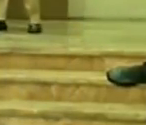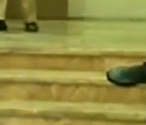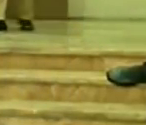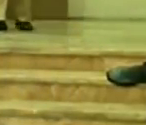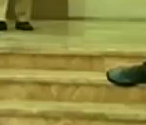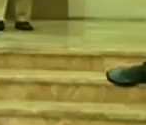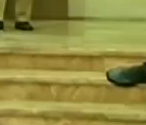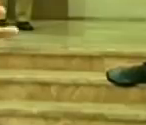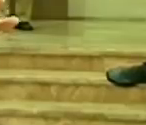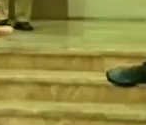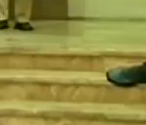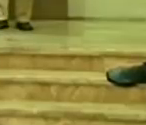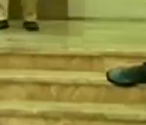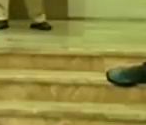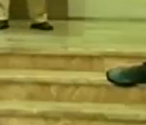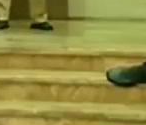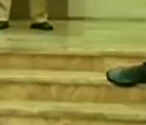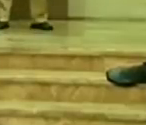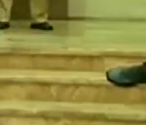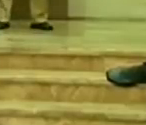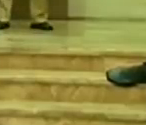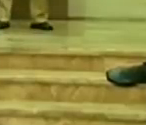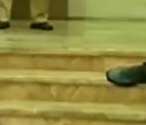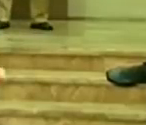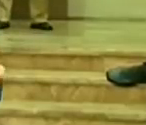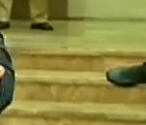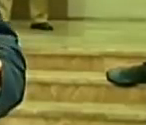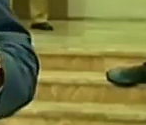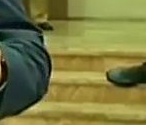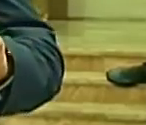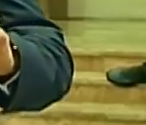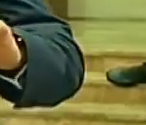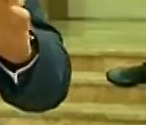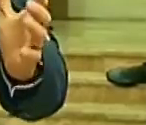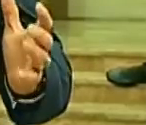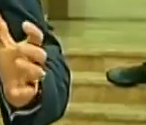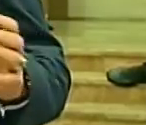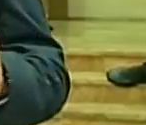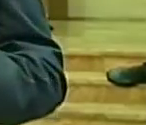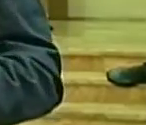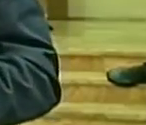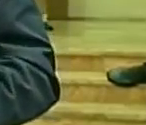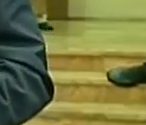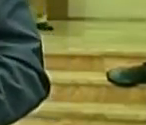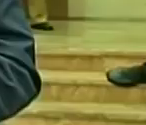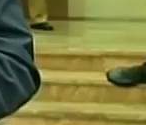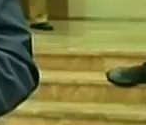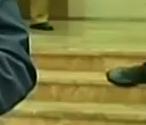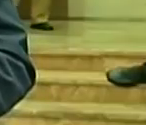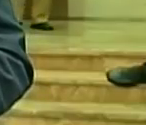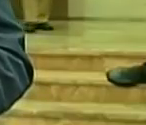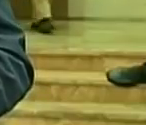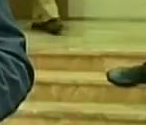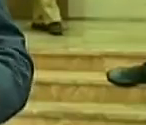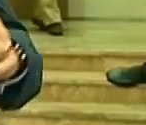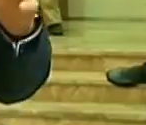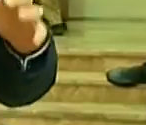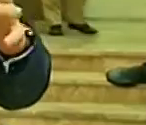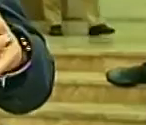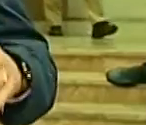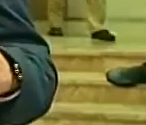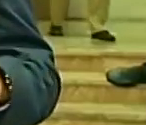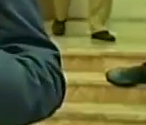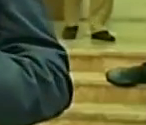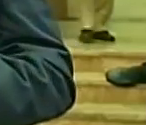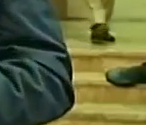Venezuela es la tierra de lo posible en todo lo que tiene que ver la comercialización en la instalación de un aparato